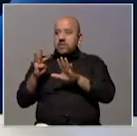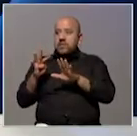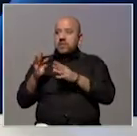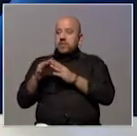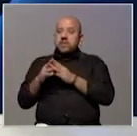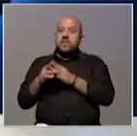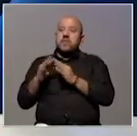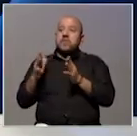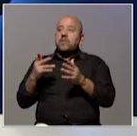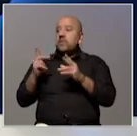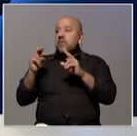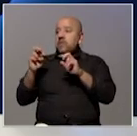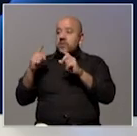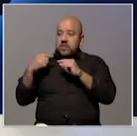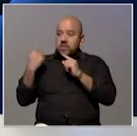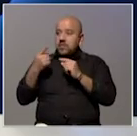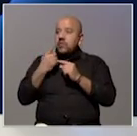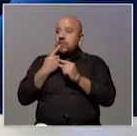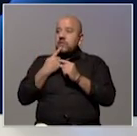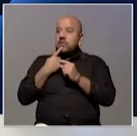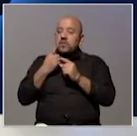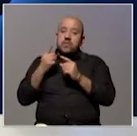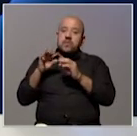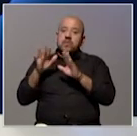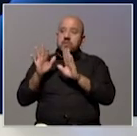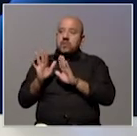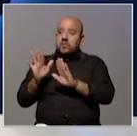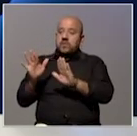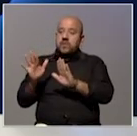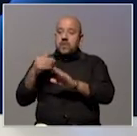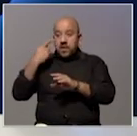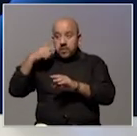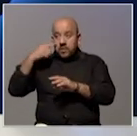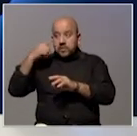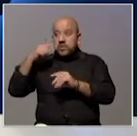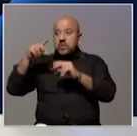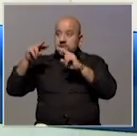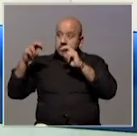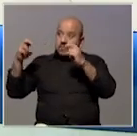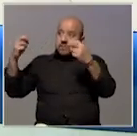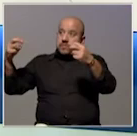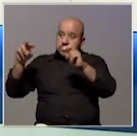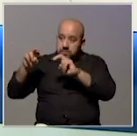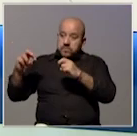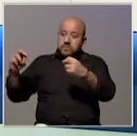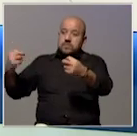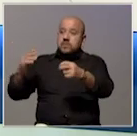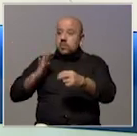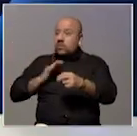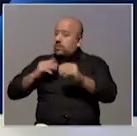fue una decisión política de dejar ausente las bancas de de las mujeres o sea que hay